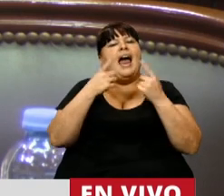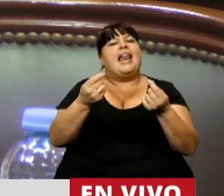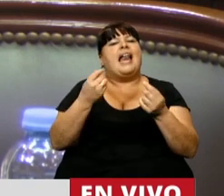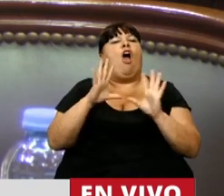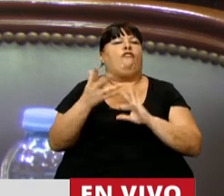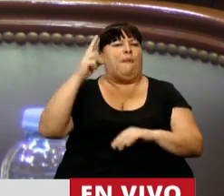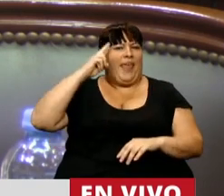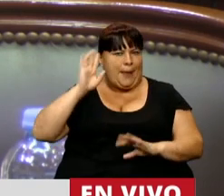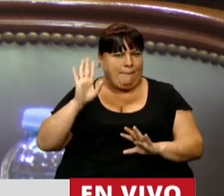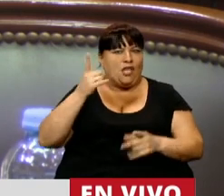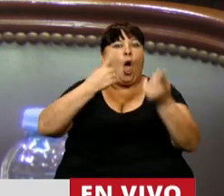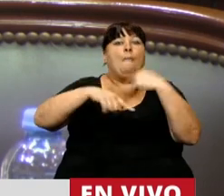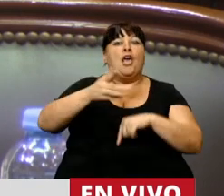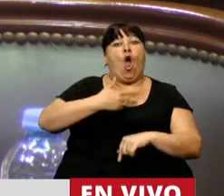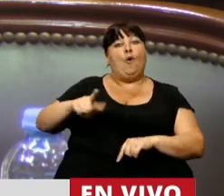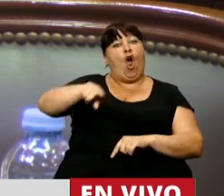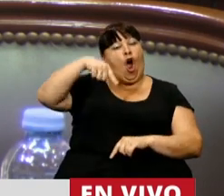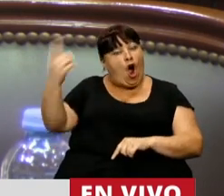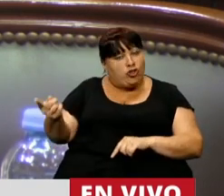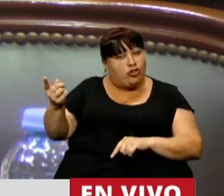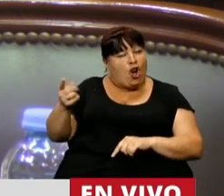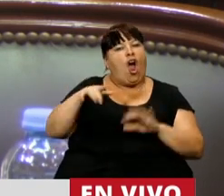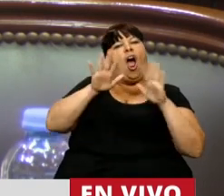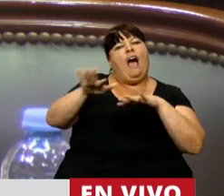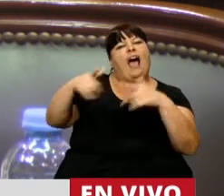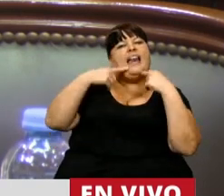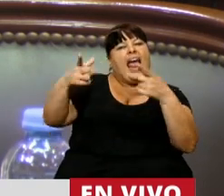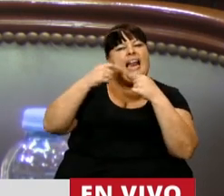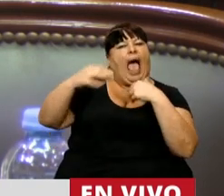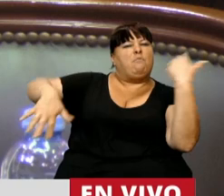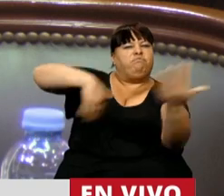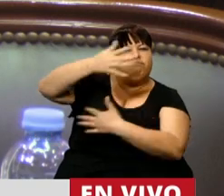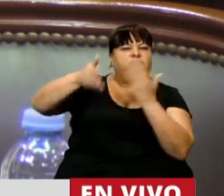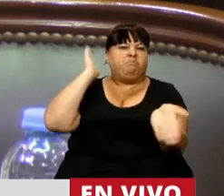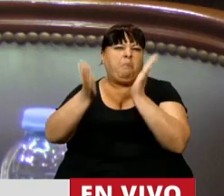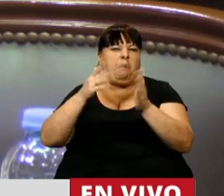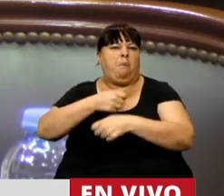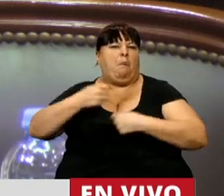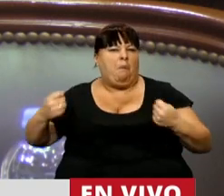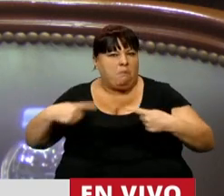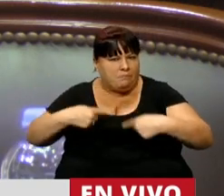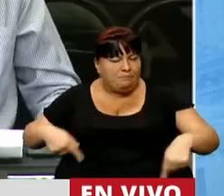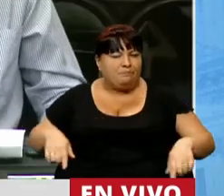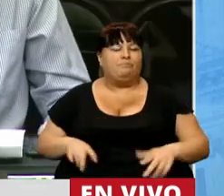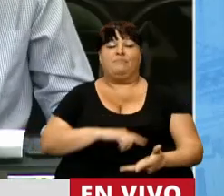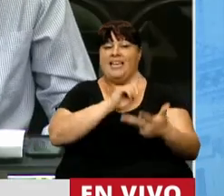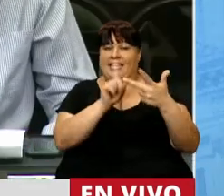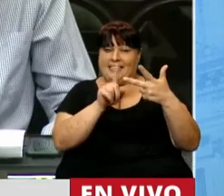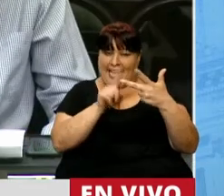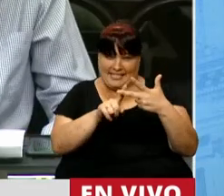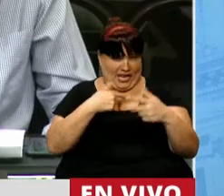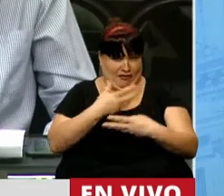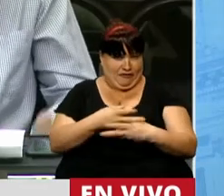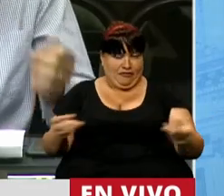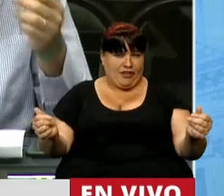el respeto. Pero cuando gobierna algún otro, las manifestaciones son con violencias y atropellos. Punto tercero, y ya